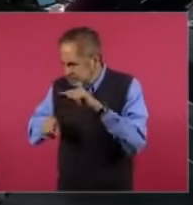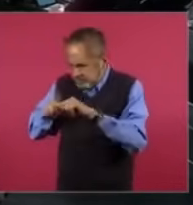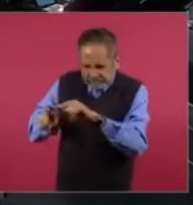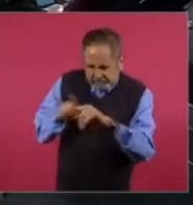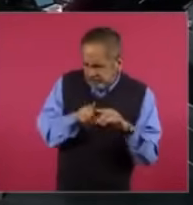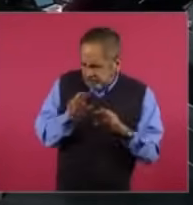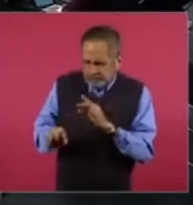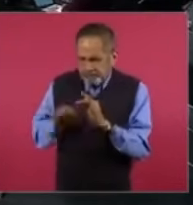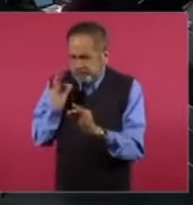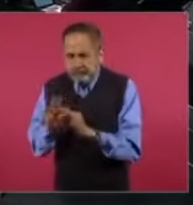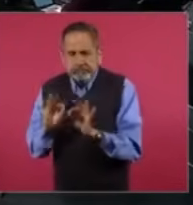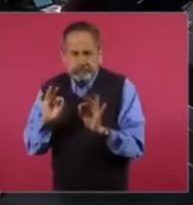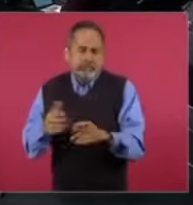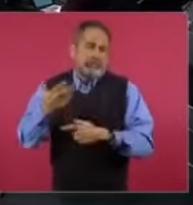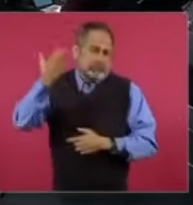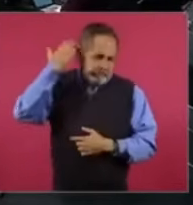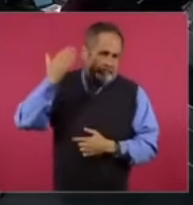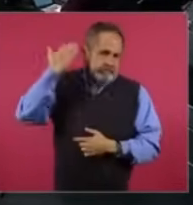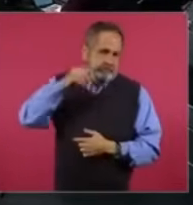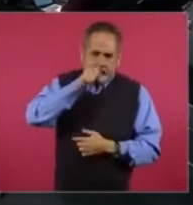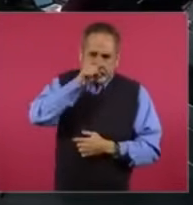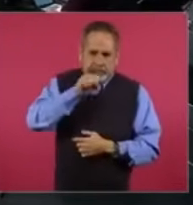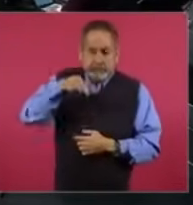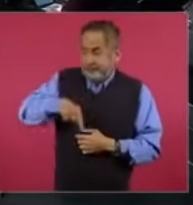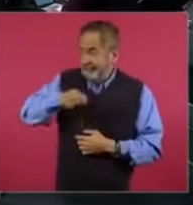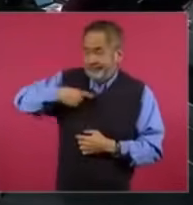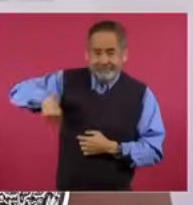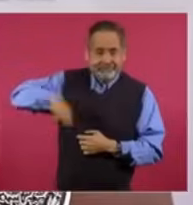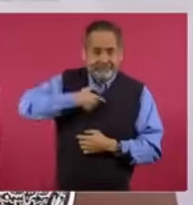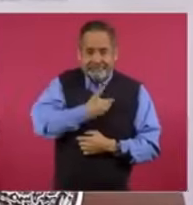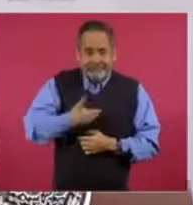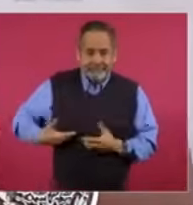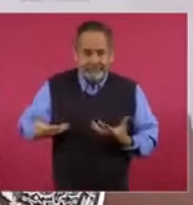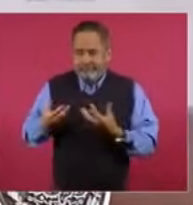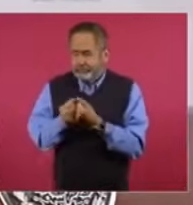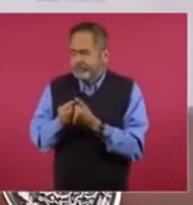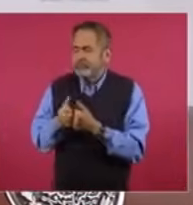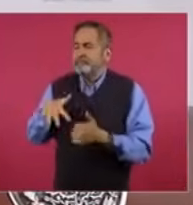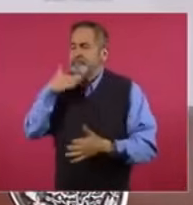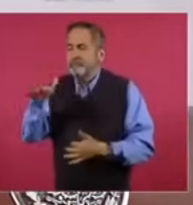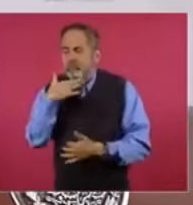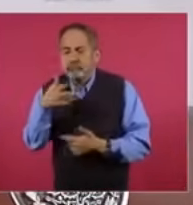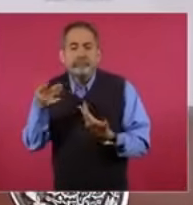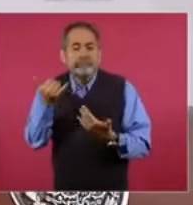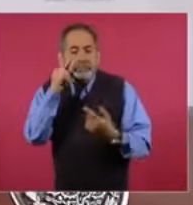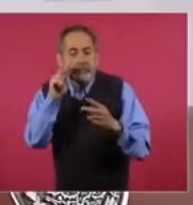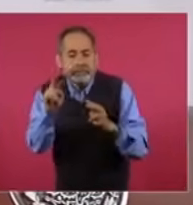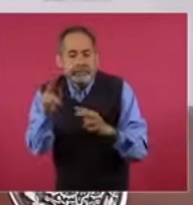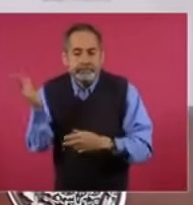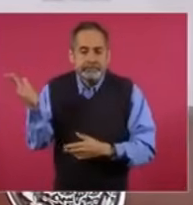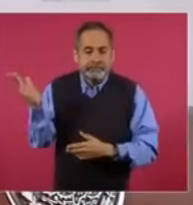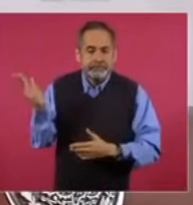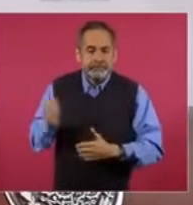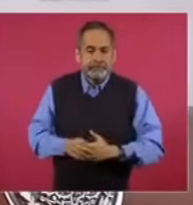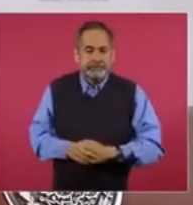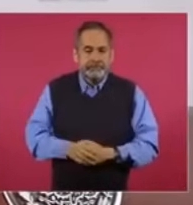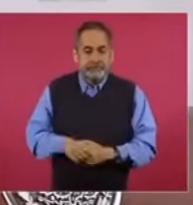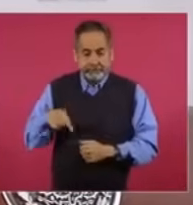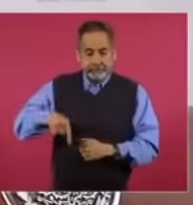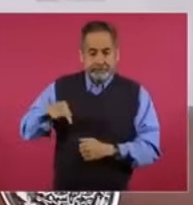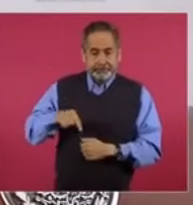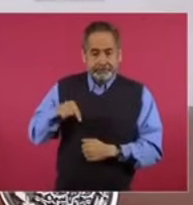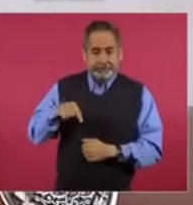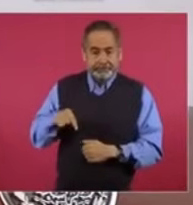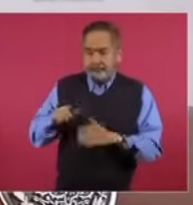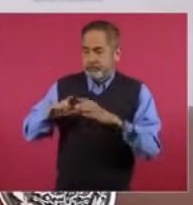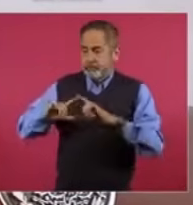imperaba en el Poder Ejecutivo la corrupción, ya, miren, en el Ejecutivo,